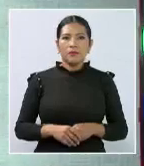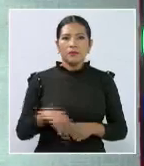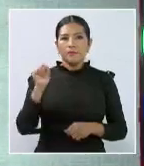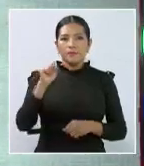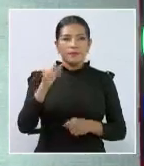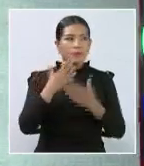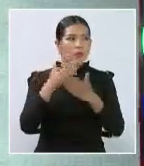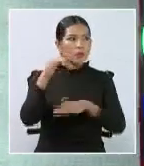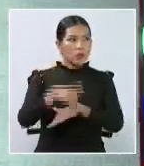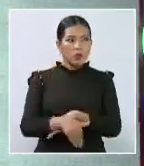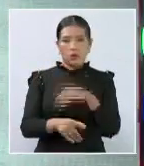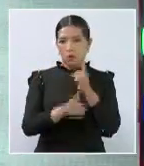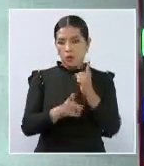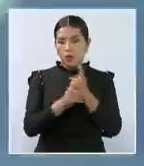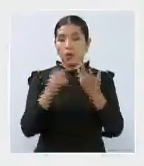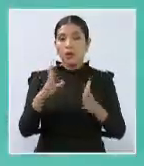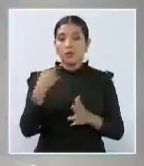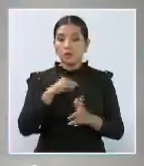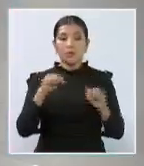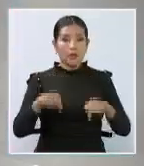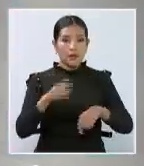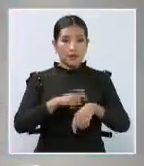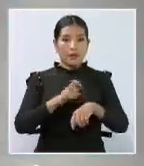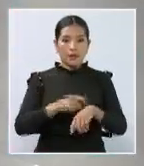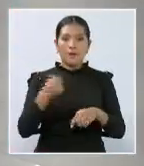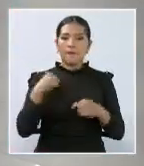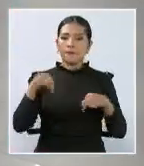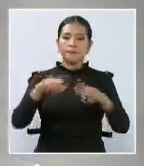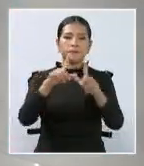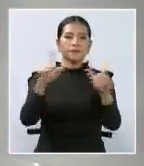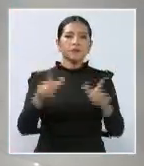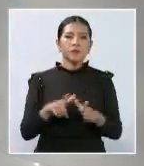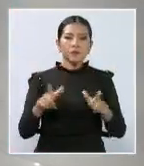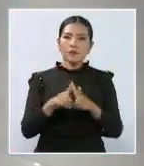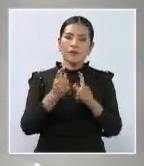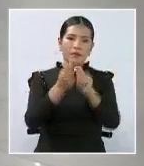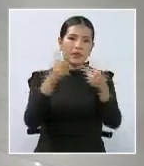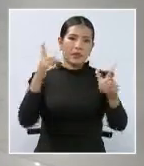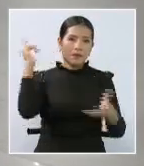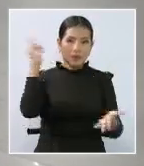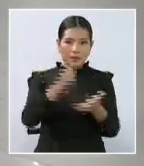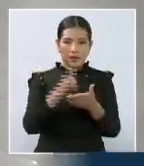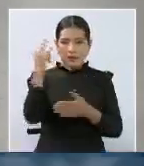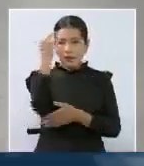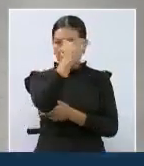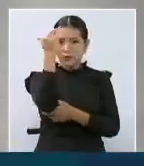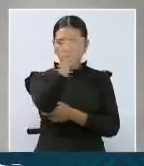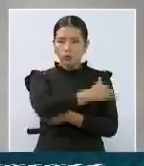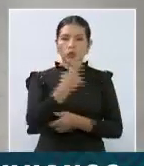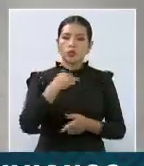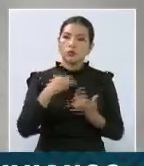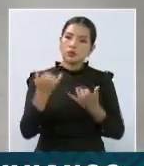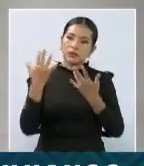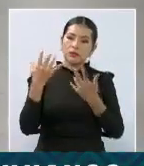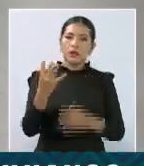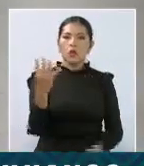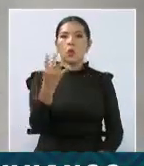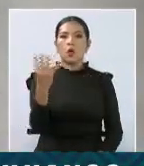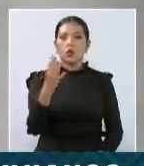Buenas noches, Ariel. Efectivamente, nosotros en este momento nos encontramos en el Aeropuerto Internacional de la Ciudad del Alto. Estamos aguardando a los 4